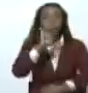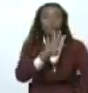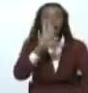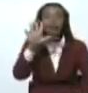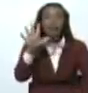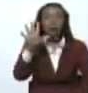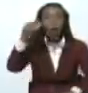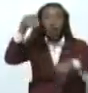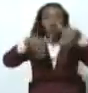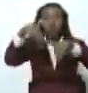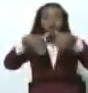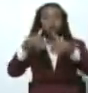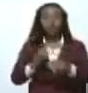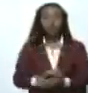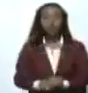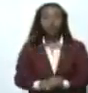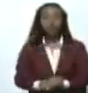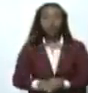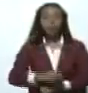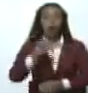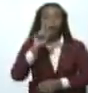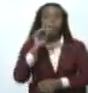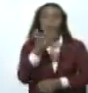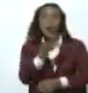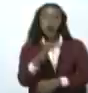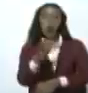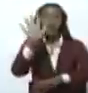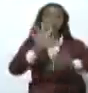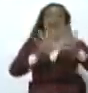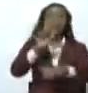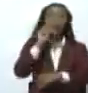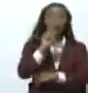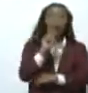95.045 votos para un